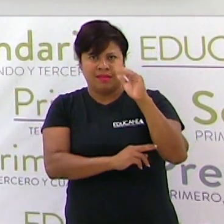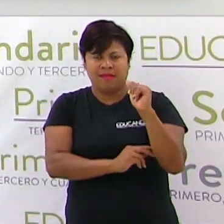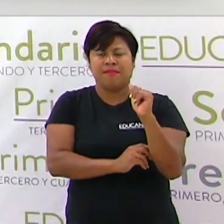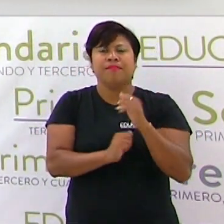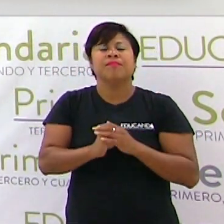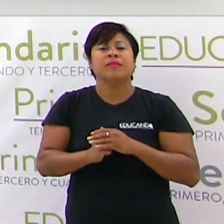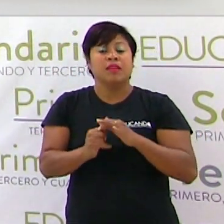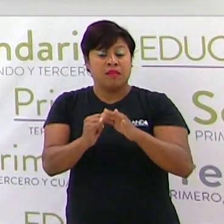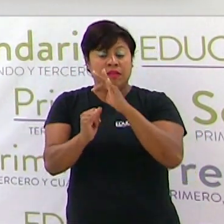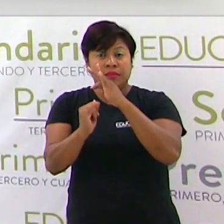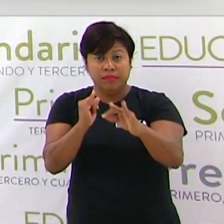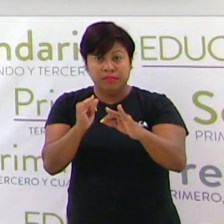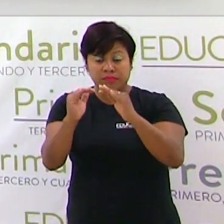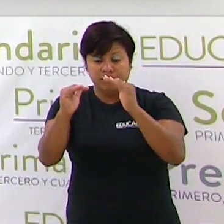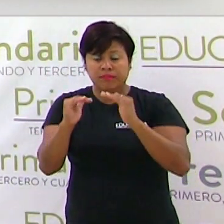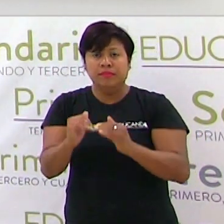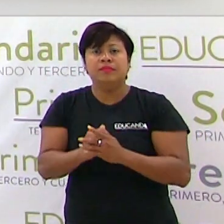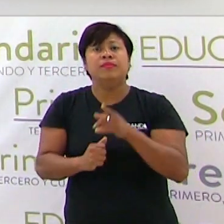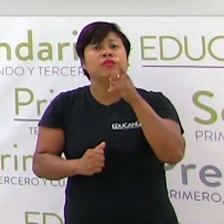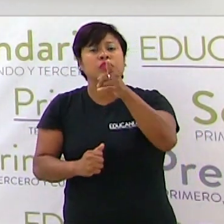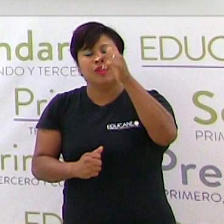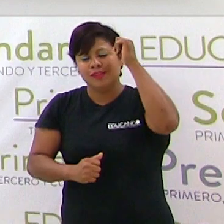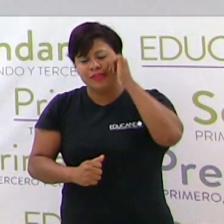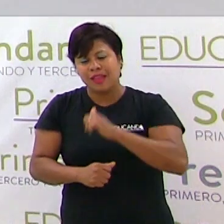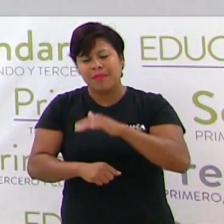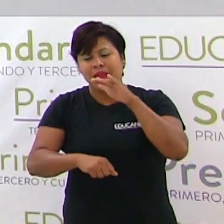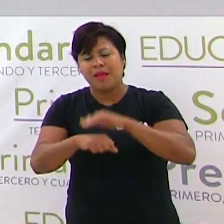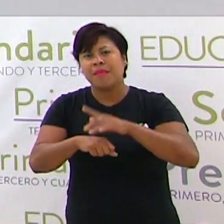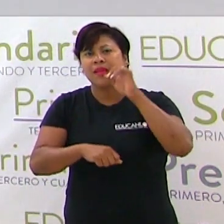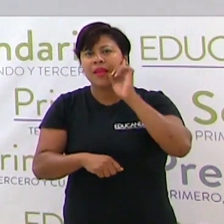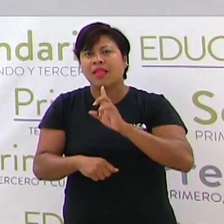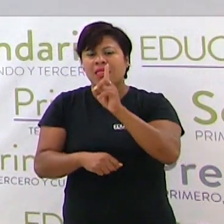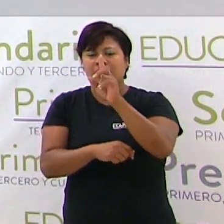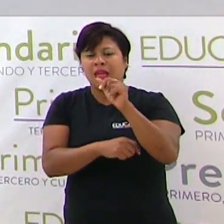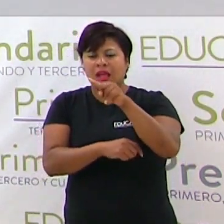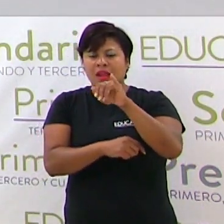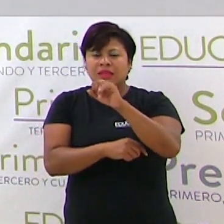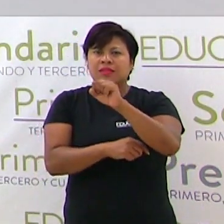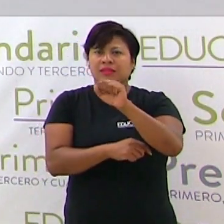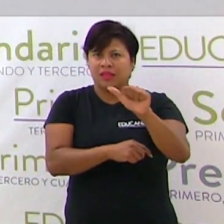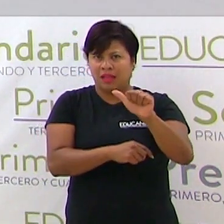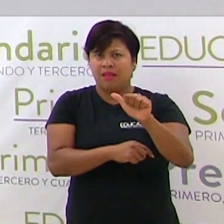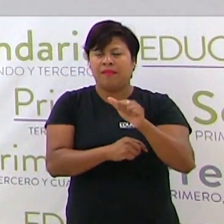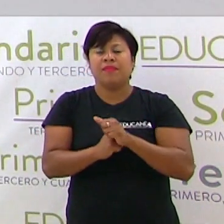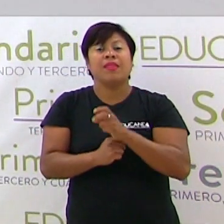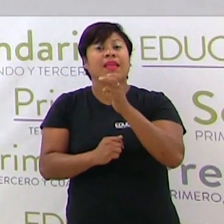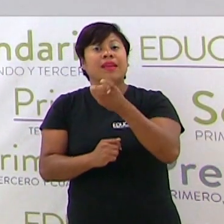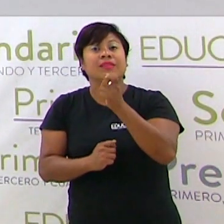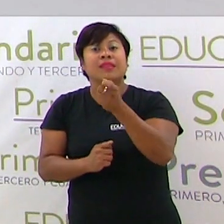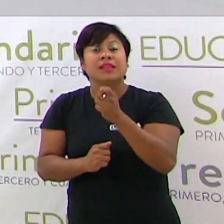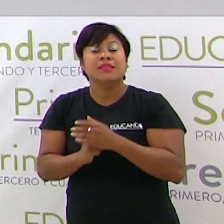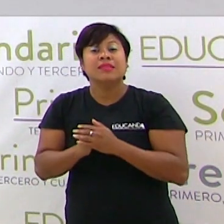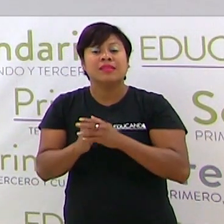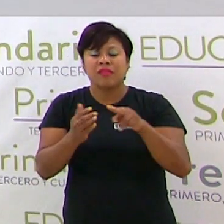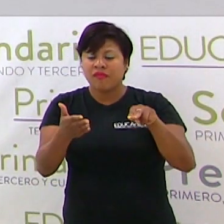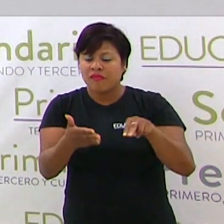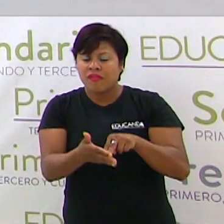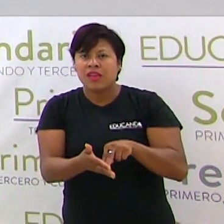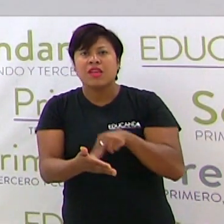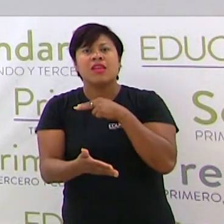finalmente, fíjense bien, tu siempre amiga Danitza Pérez Santos. Esta es la